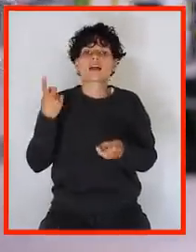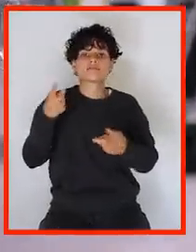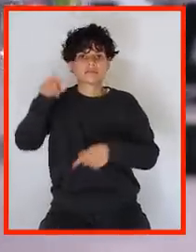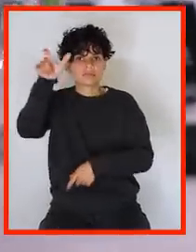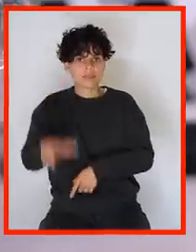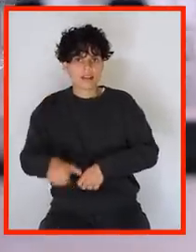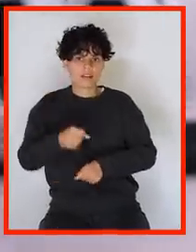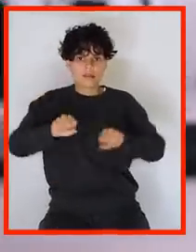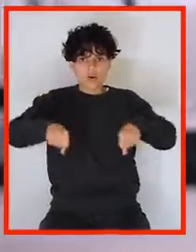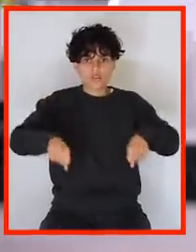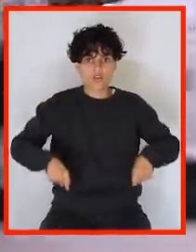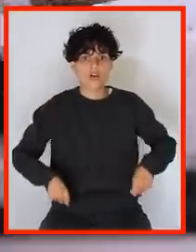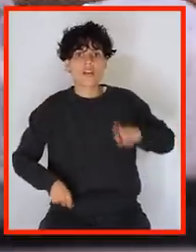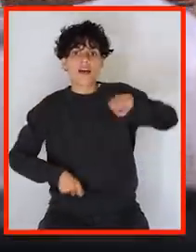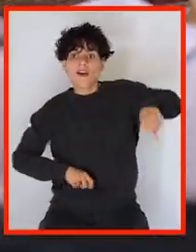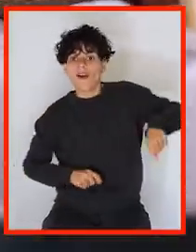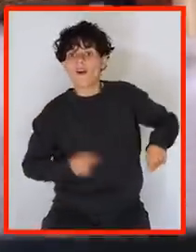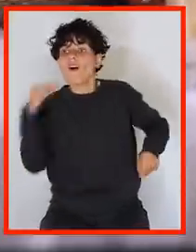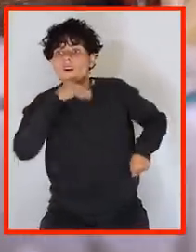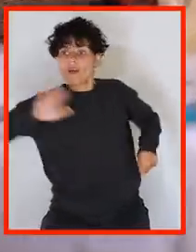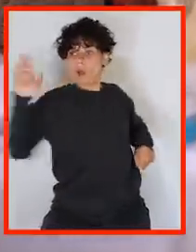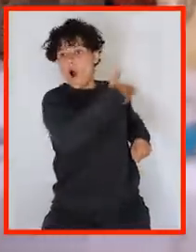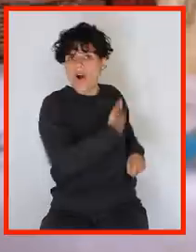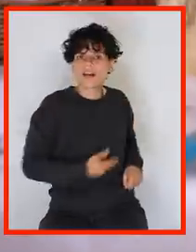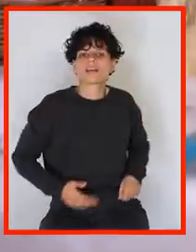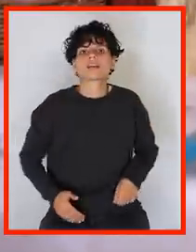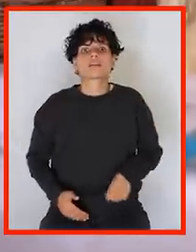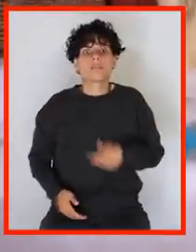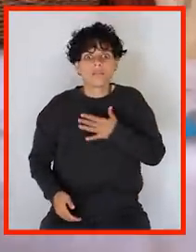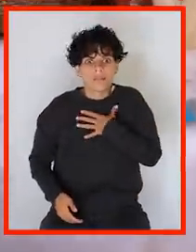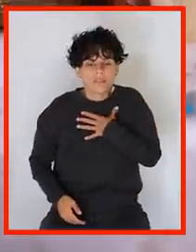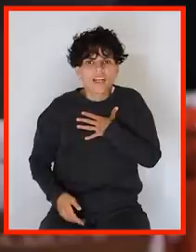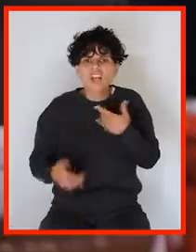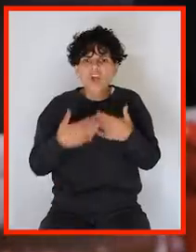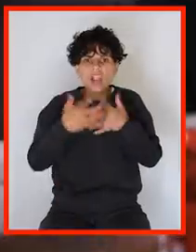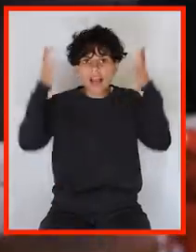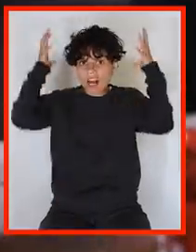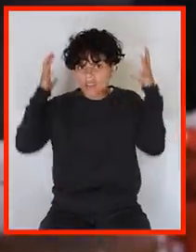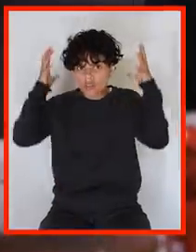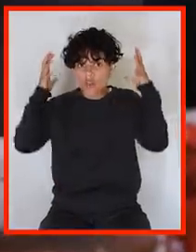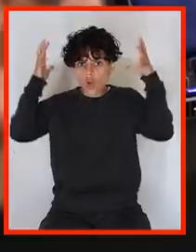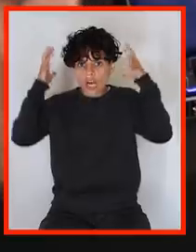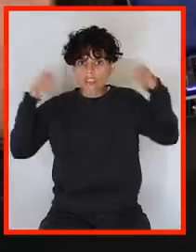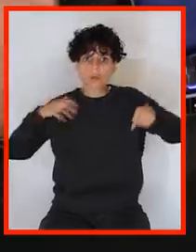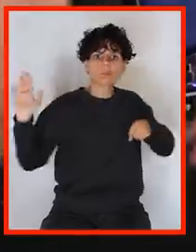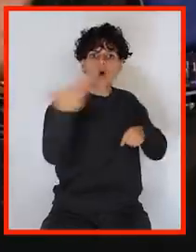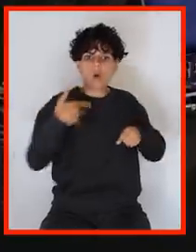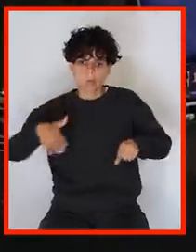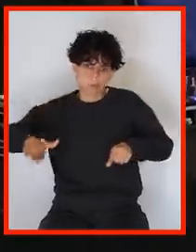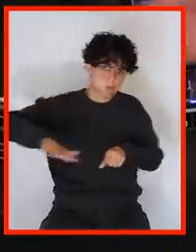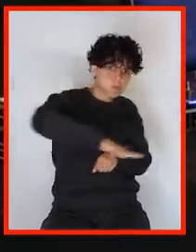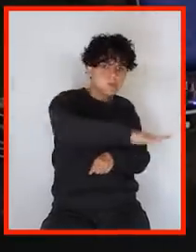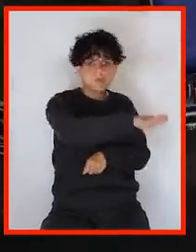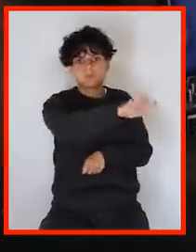del hombre trabajador. ¿Ya? Y este sale así como: ¡Apúrate, va! Le pone su chachaza así. ¿En el casco? En el casco, po.